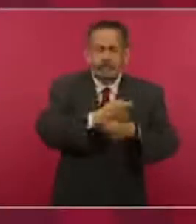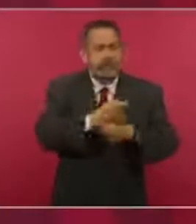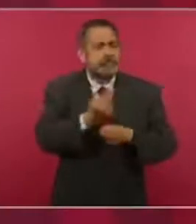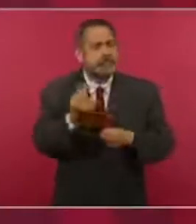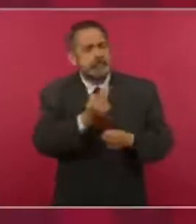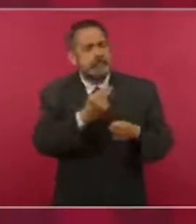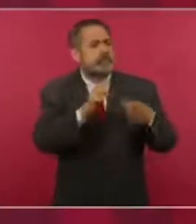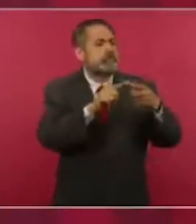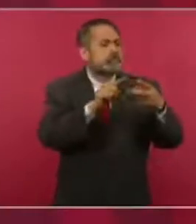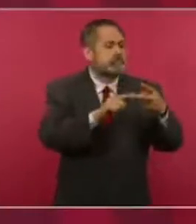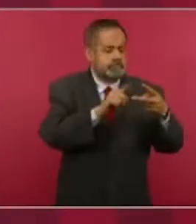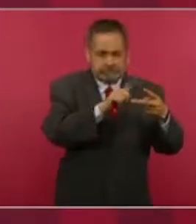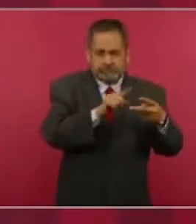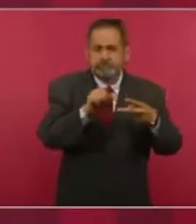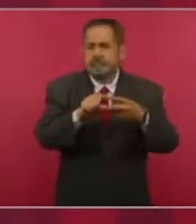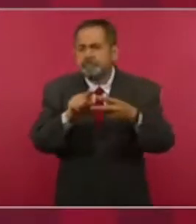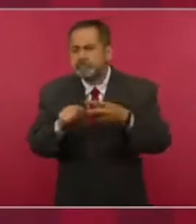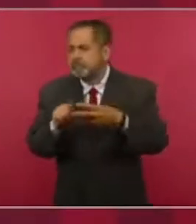priorizar.